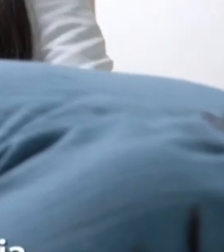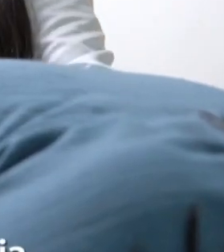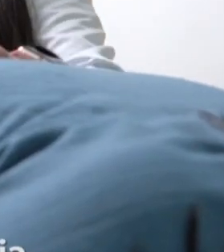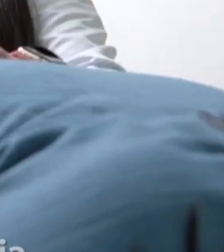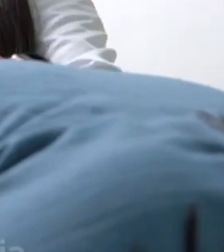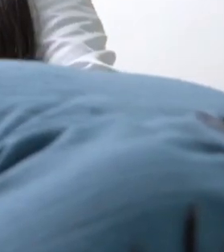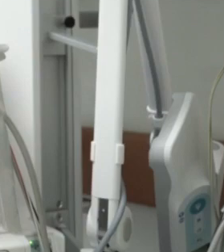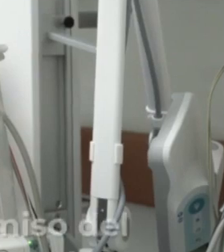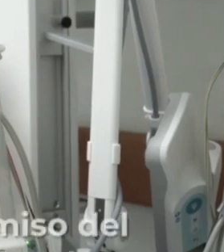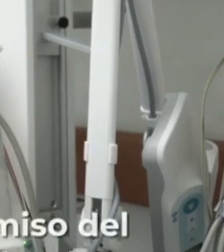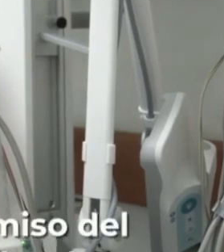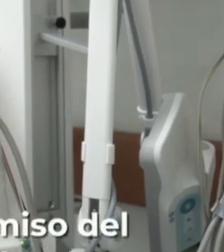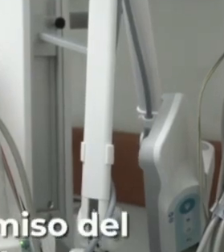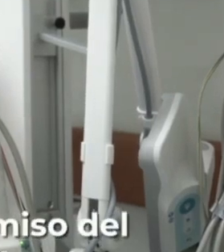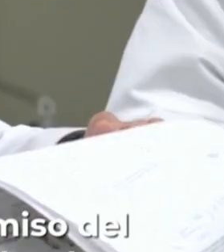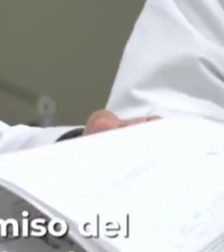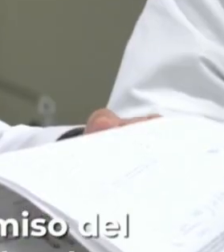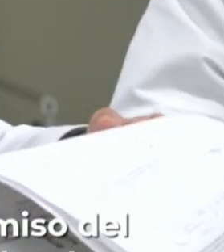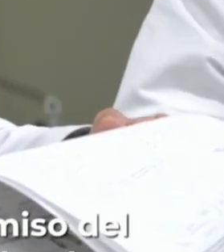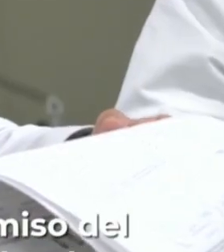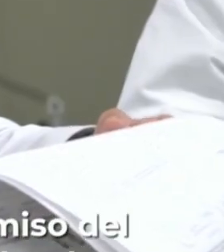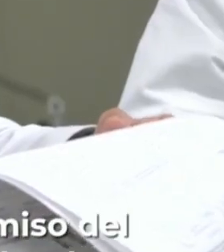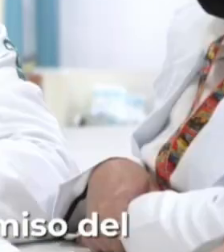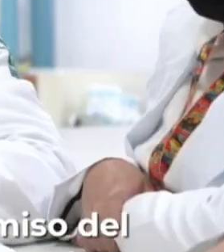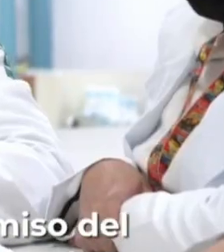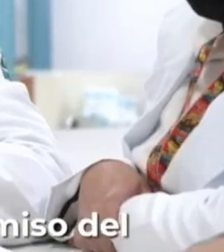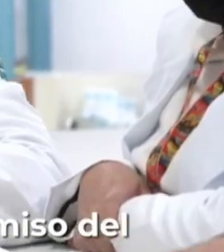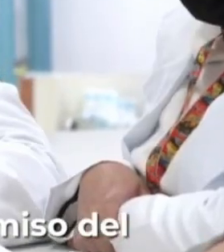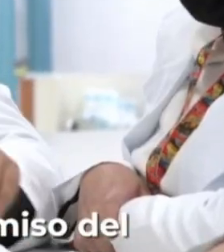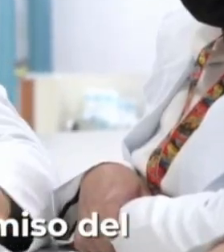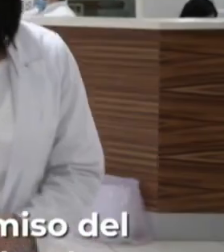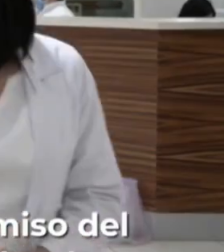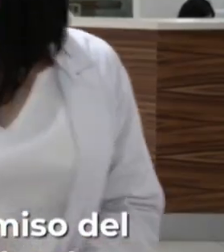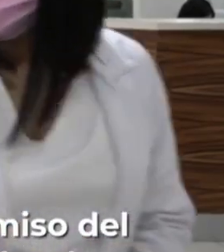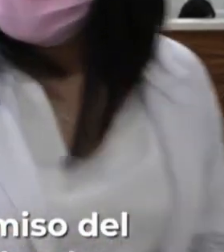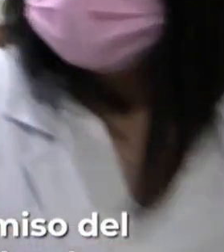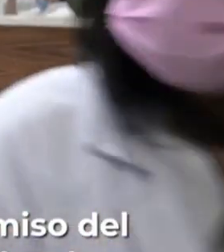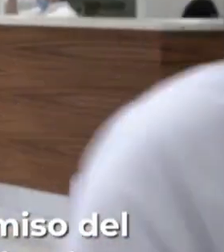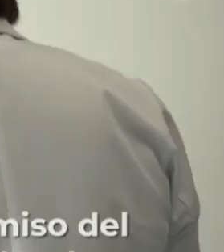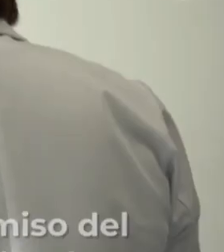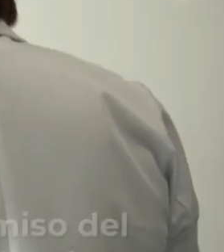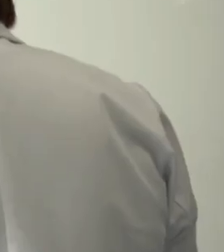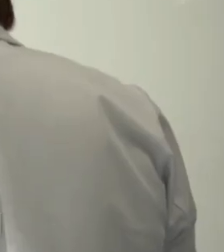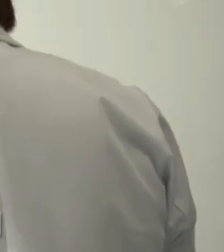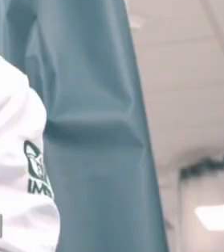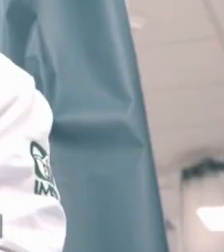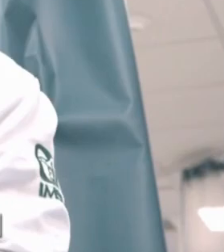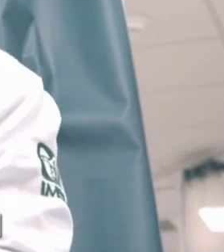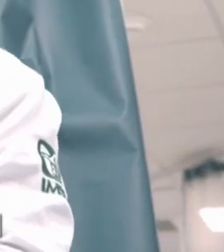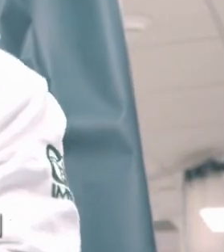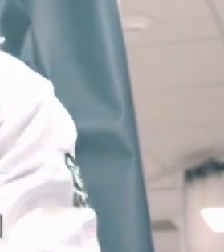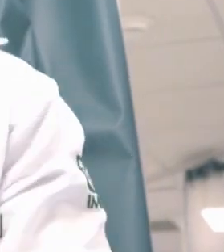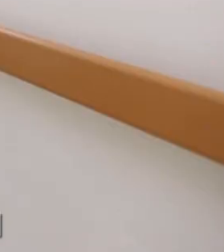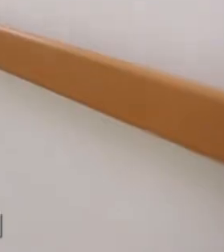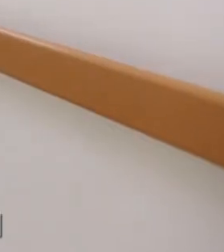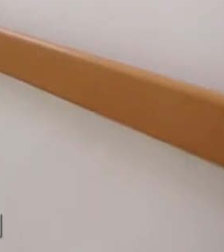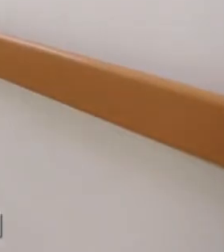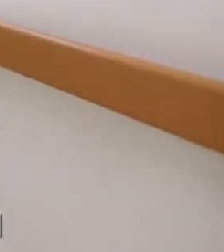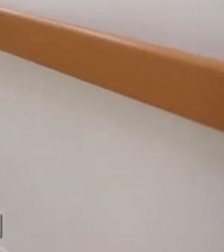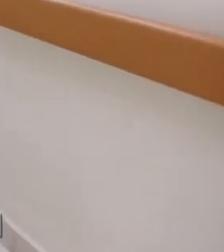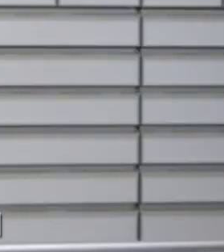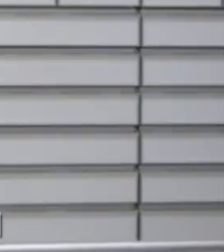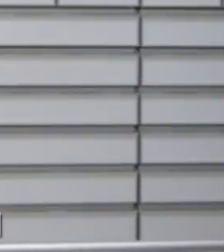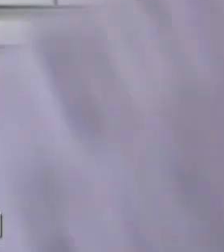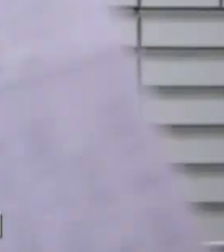historia. Juntos haremos realidad el compromiso del presidente Andrés Manuel López Obrador de llevar atención de calidad a